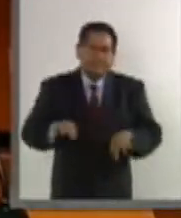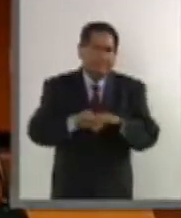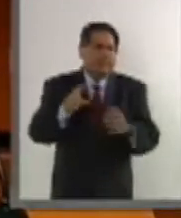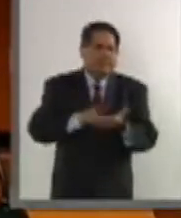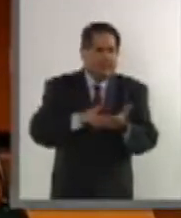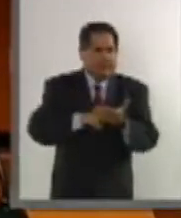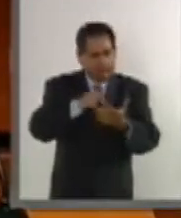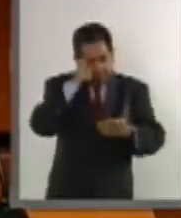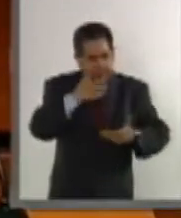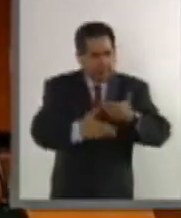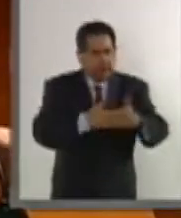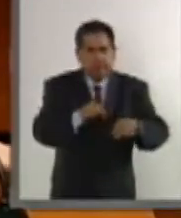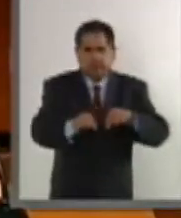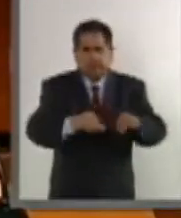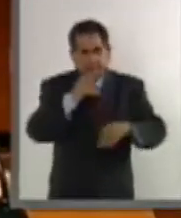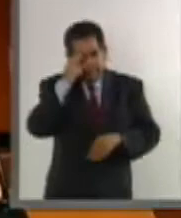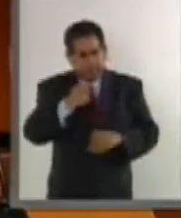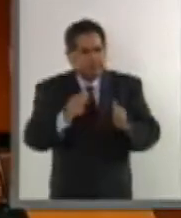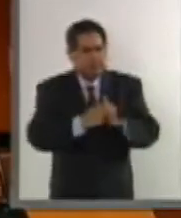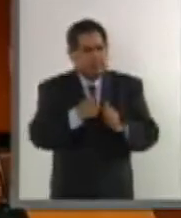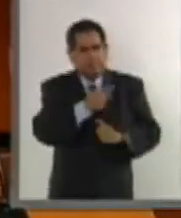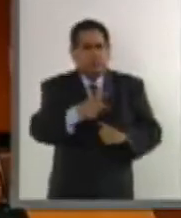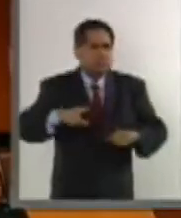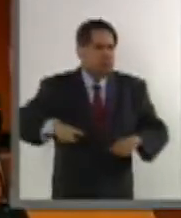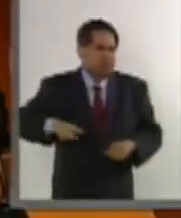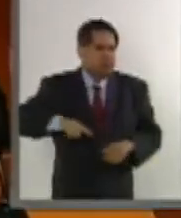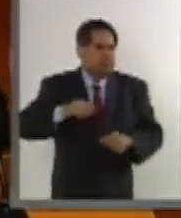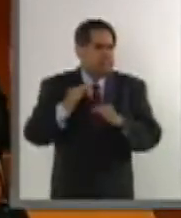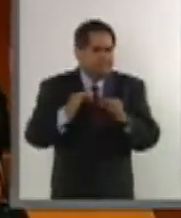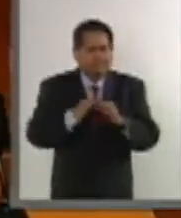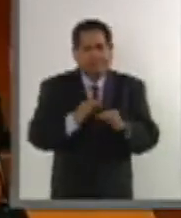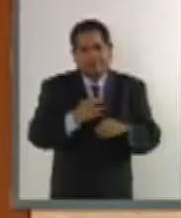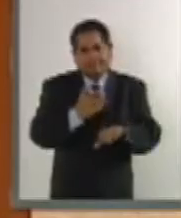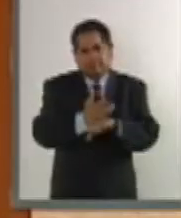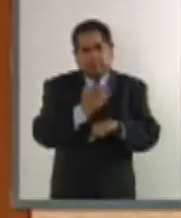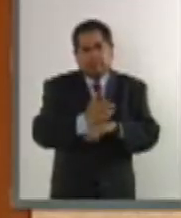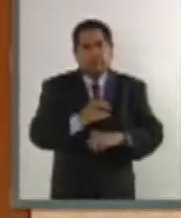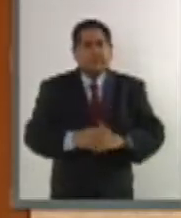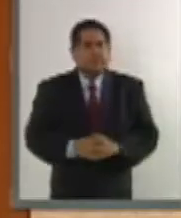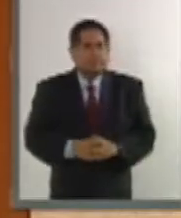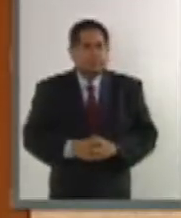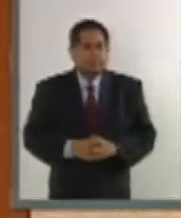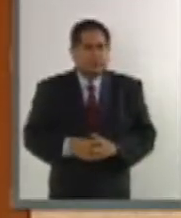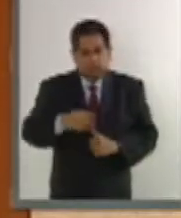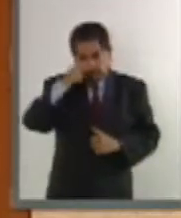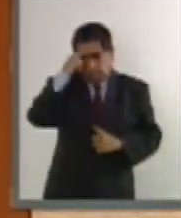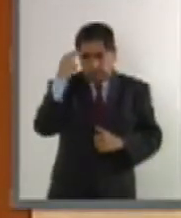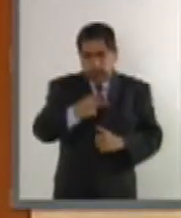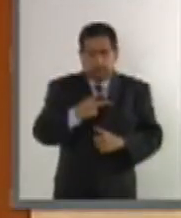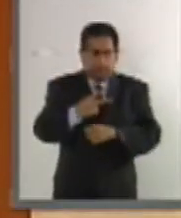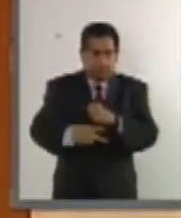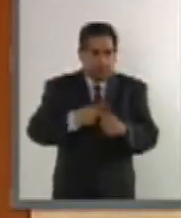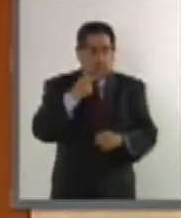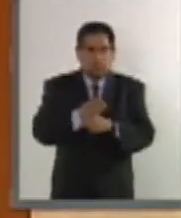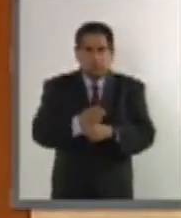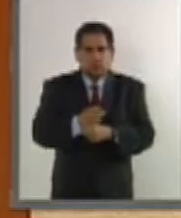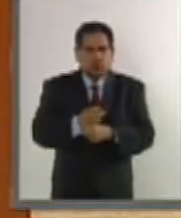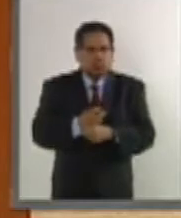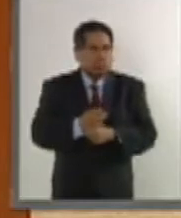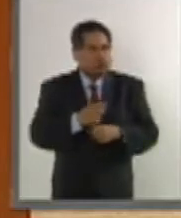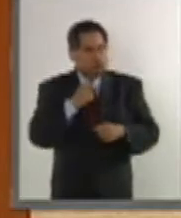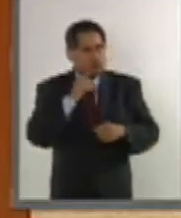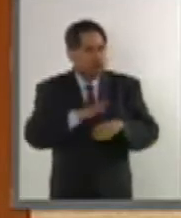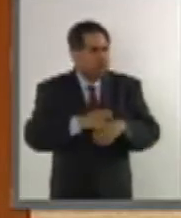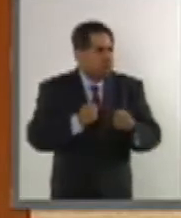para el trabajo de México con los gobiernos locales estadounidenses. México es el segundo abastecedor de